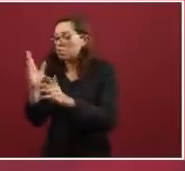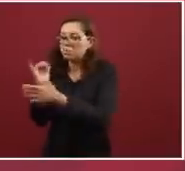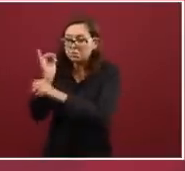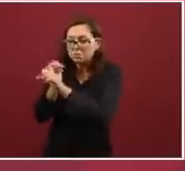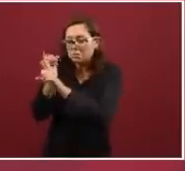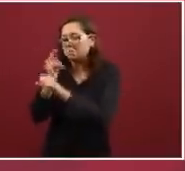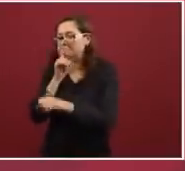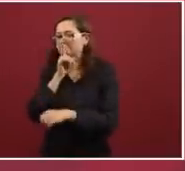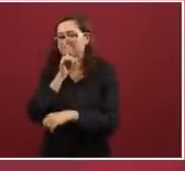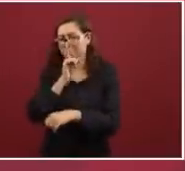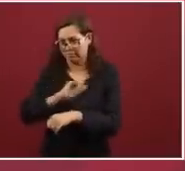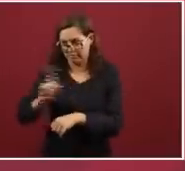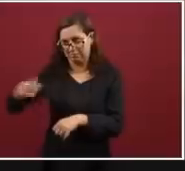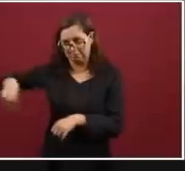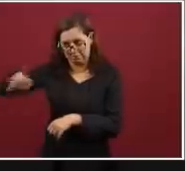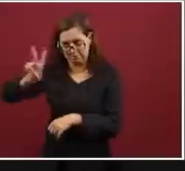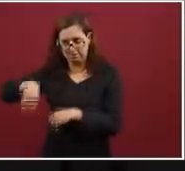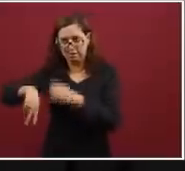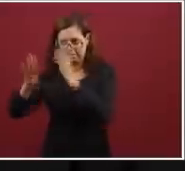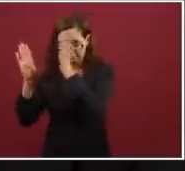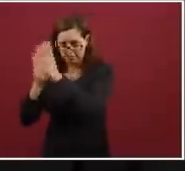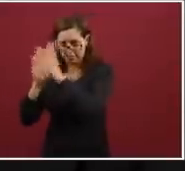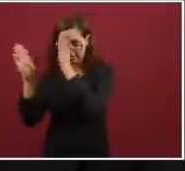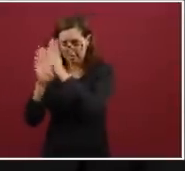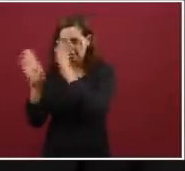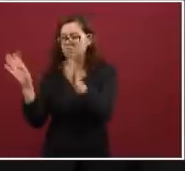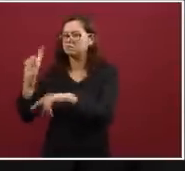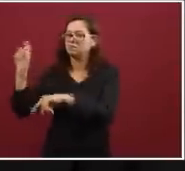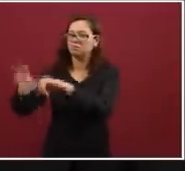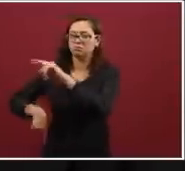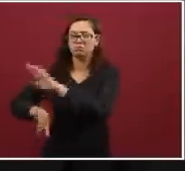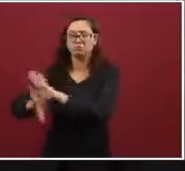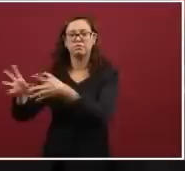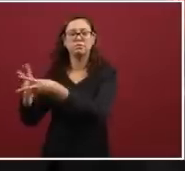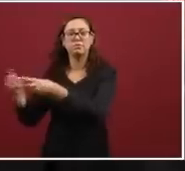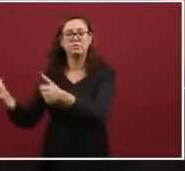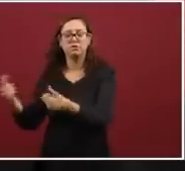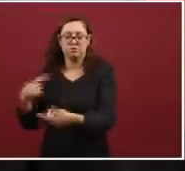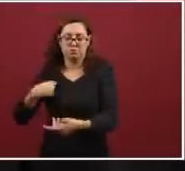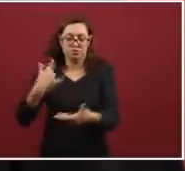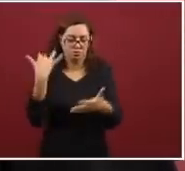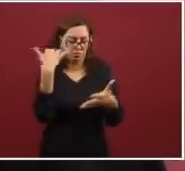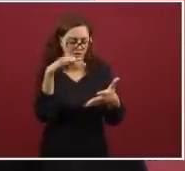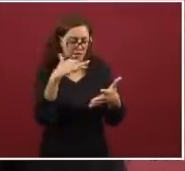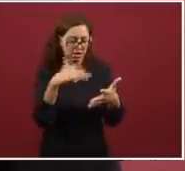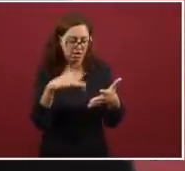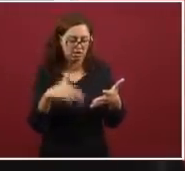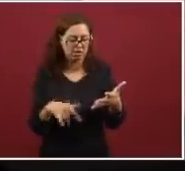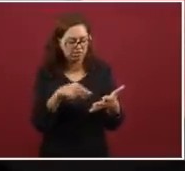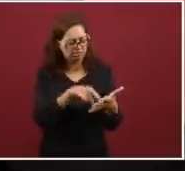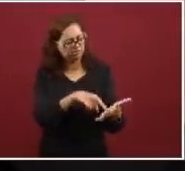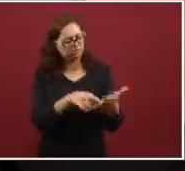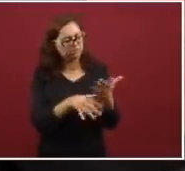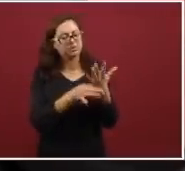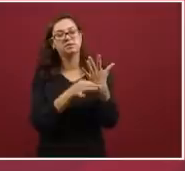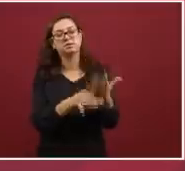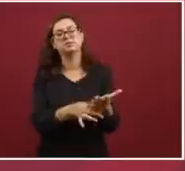Pero ahí estaba yo leyendo una columna donde hablan de que una estación de radio,